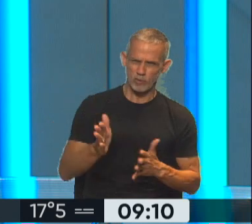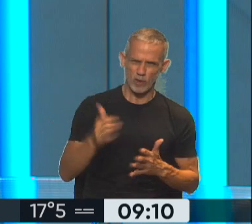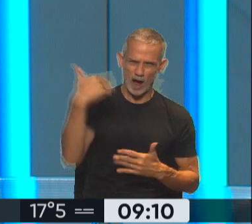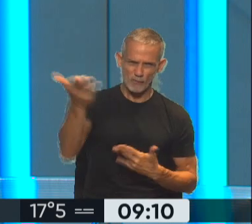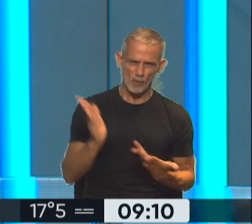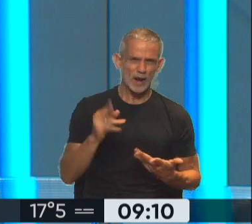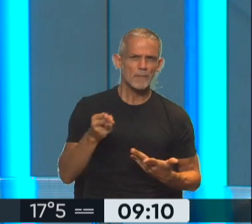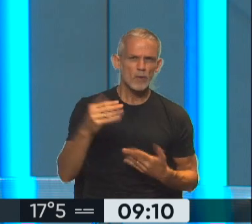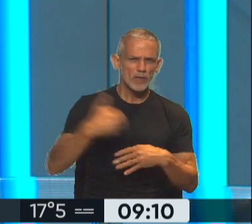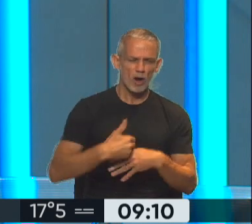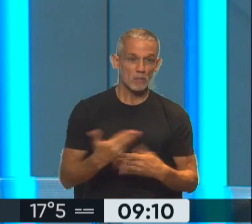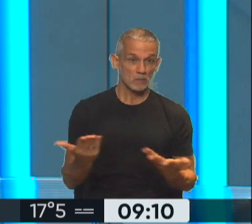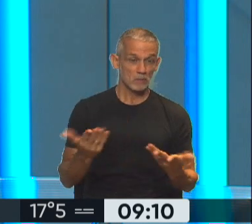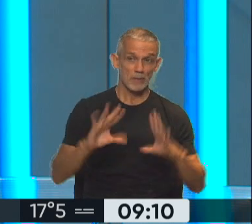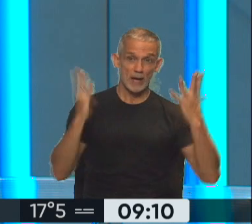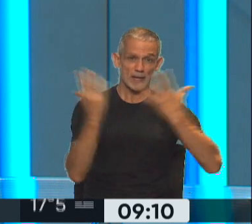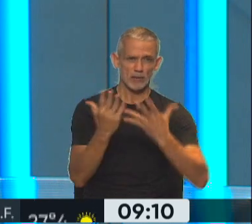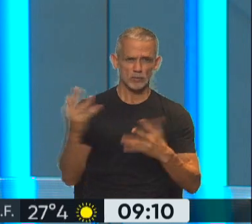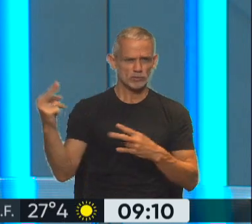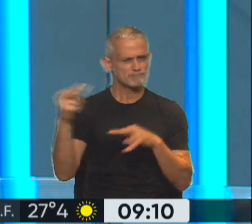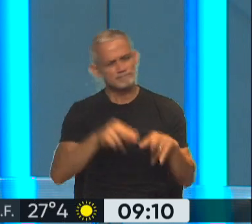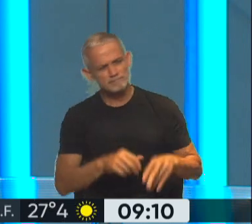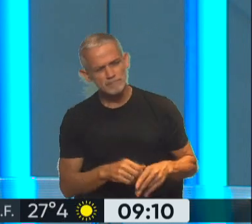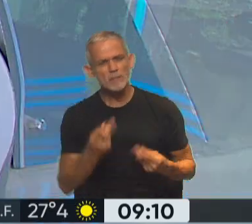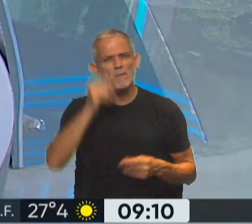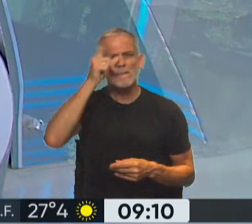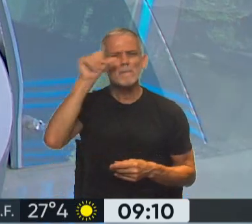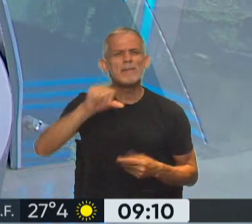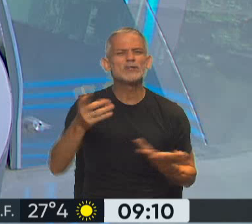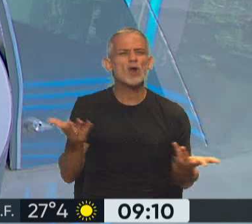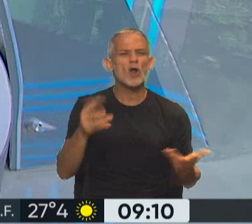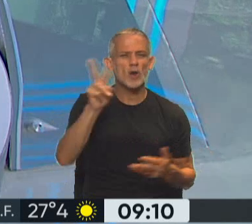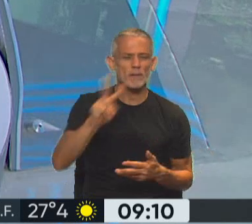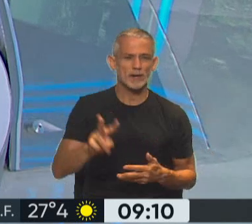y por el otro digamos ya el mundo mira con atención el petróleo